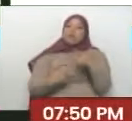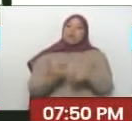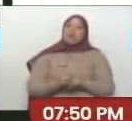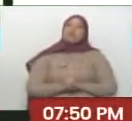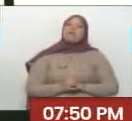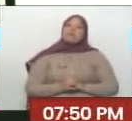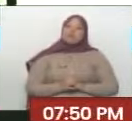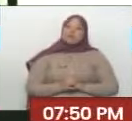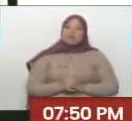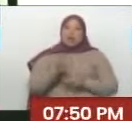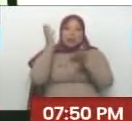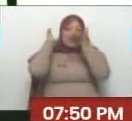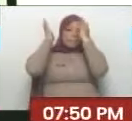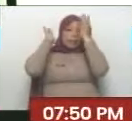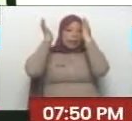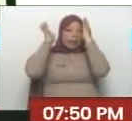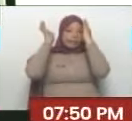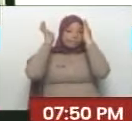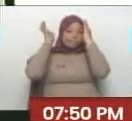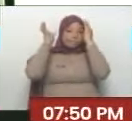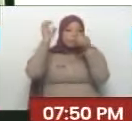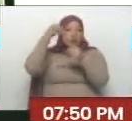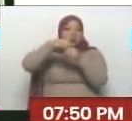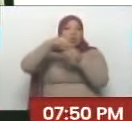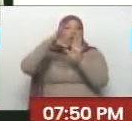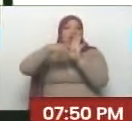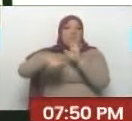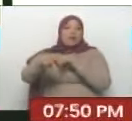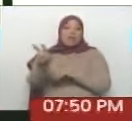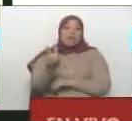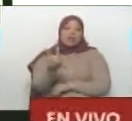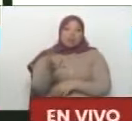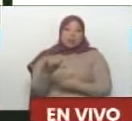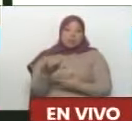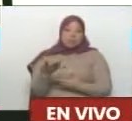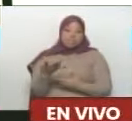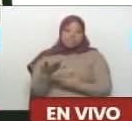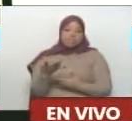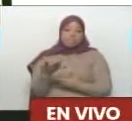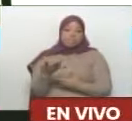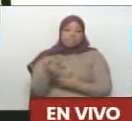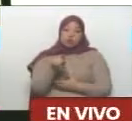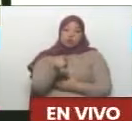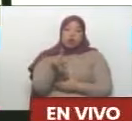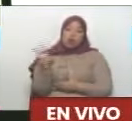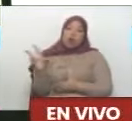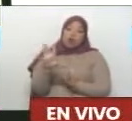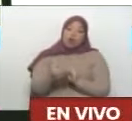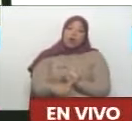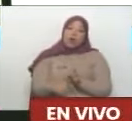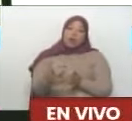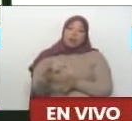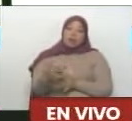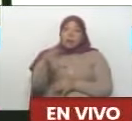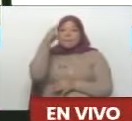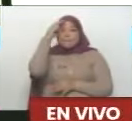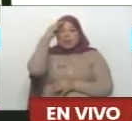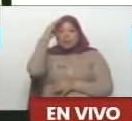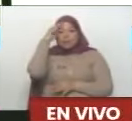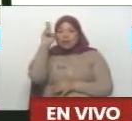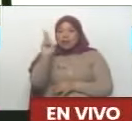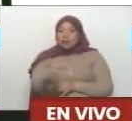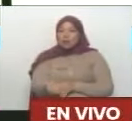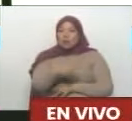piratería es Milei. Robaste a Venezuela, Milei. y nosotros tenemos memoria de elefante,